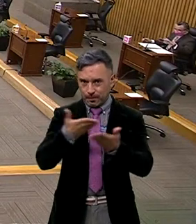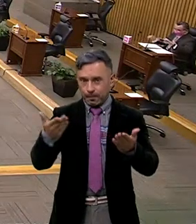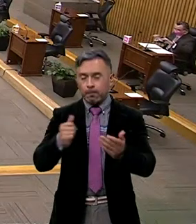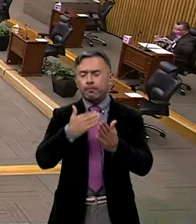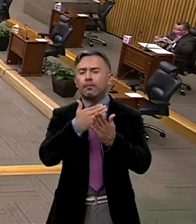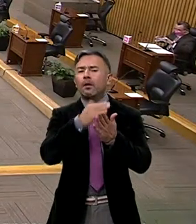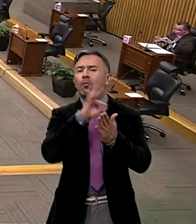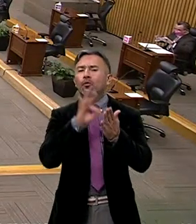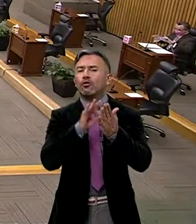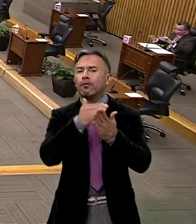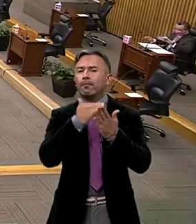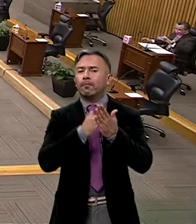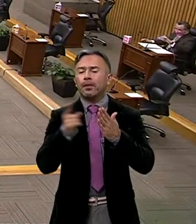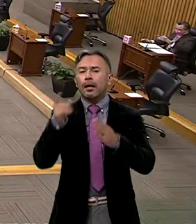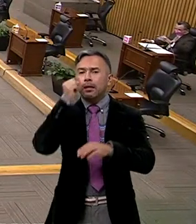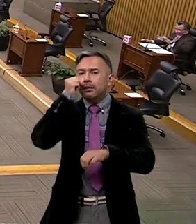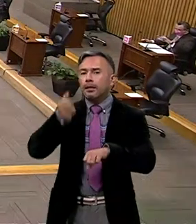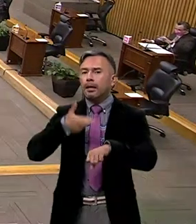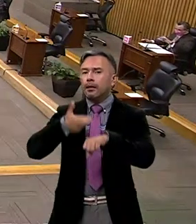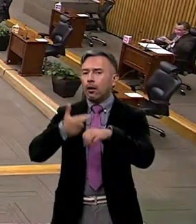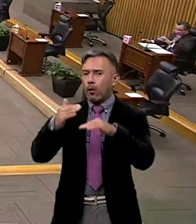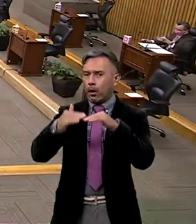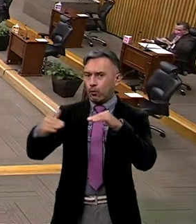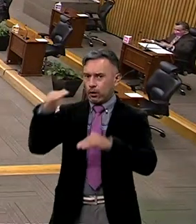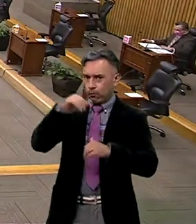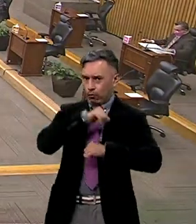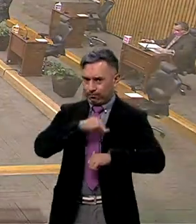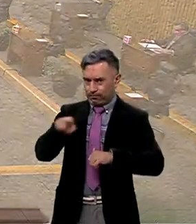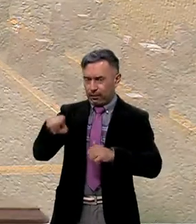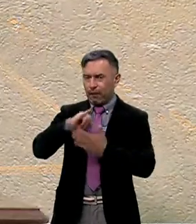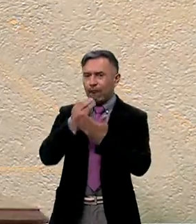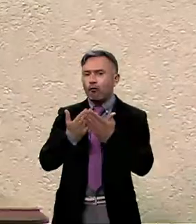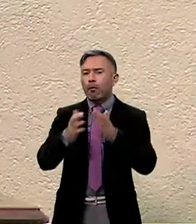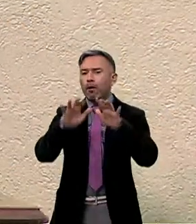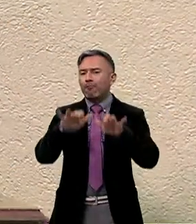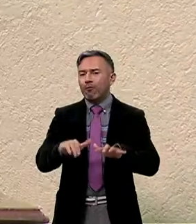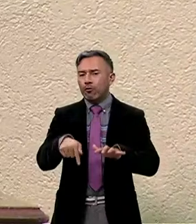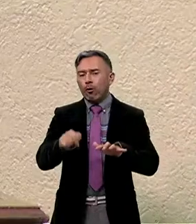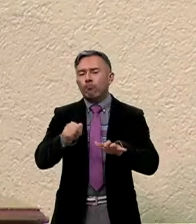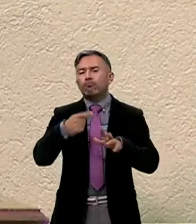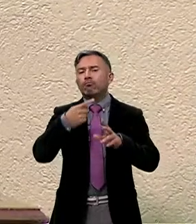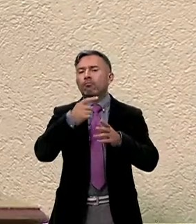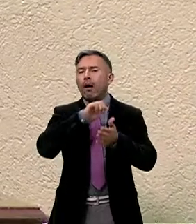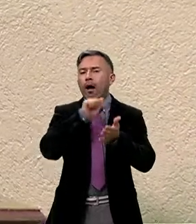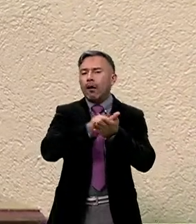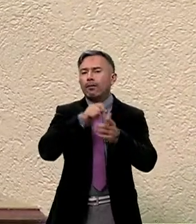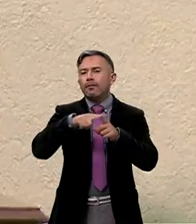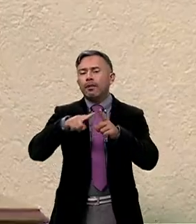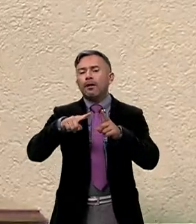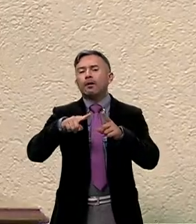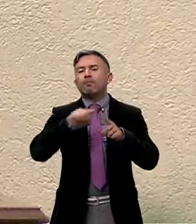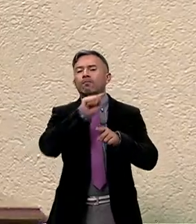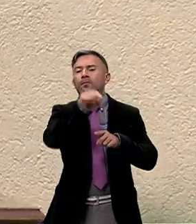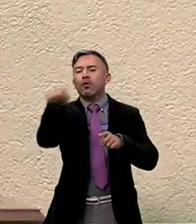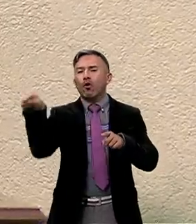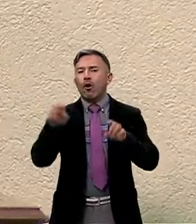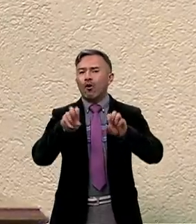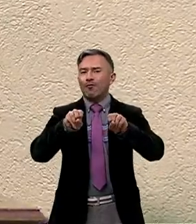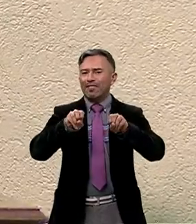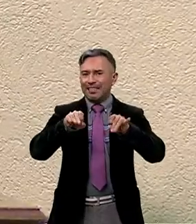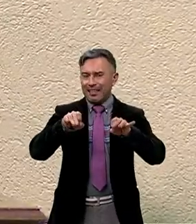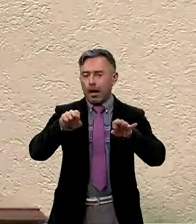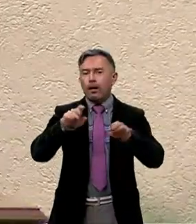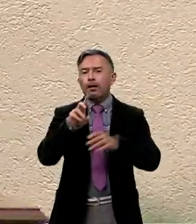informe del secretario ejecutivo sobre el resultado de la sumatoria de las actas de los cómputos distritales de la consulta popular